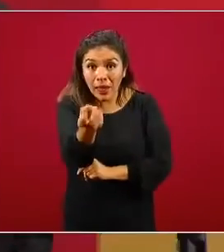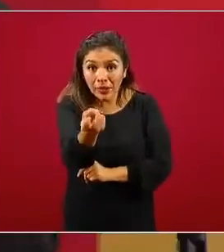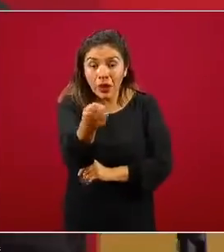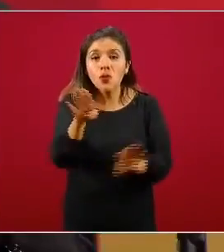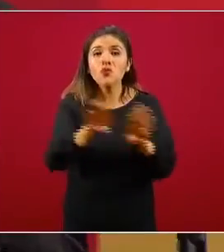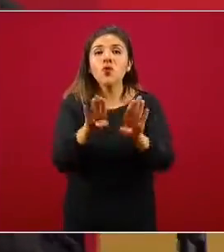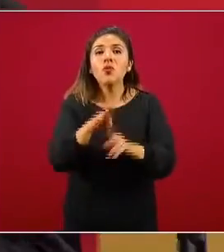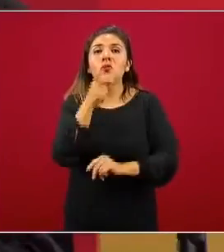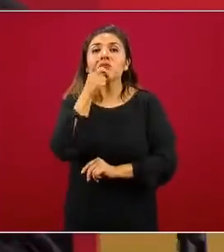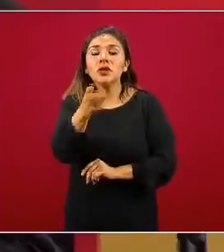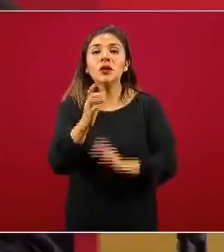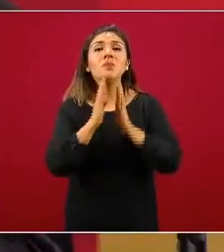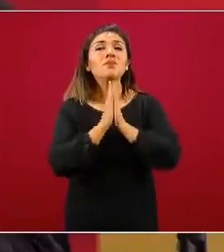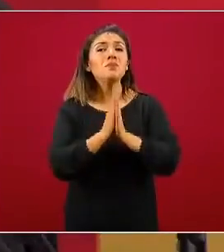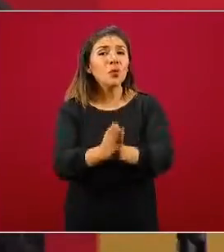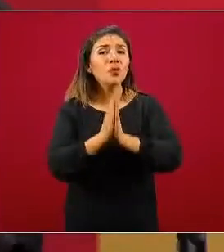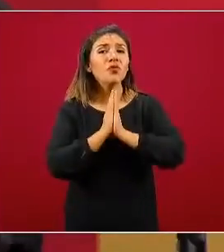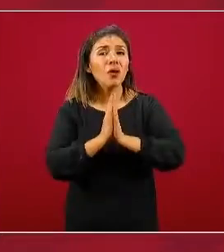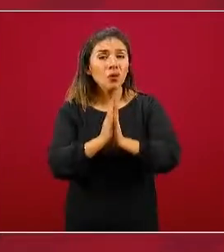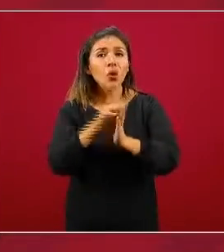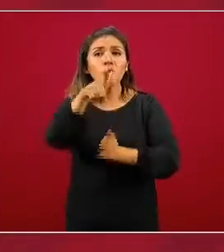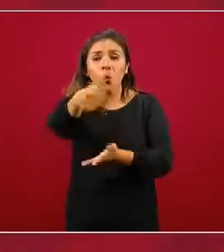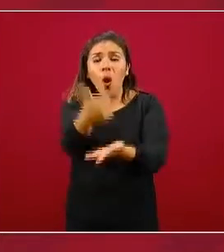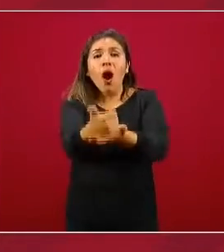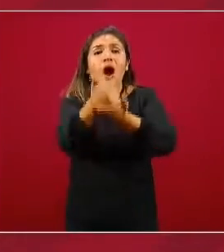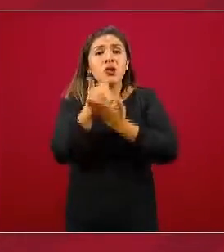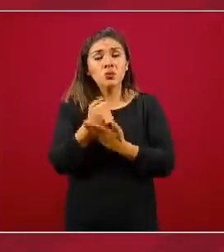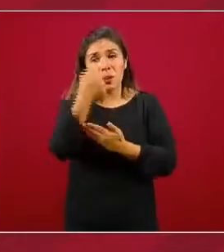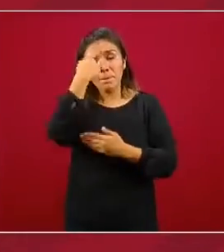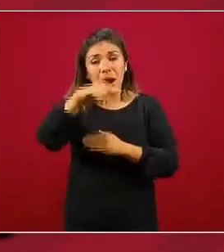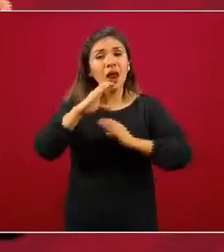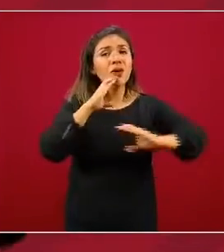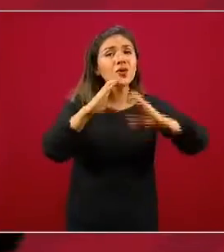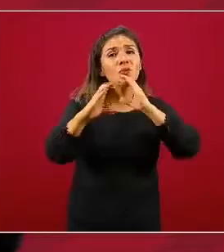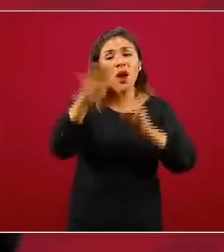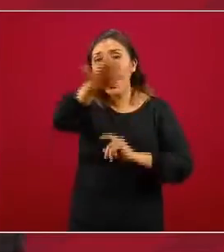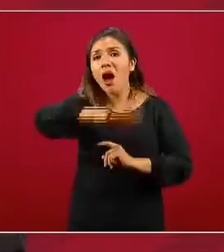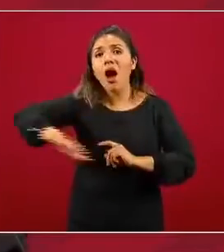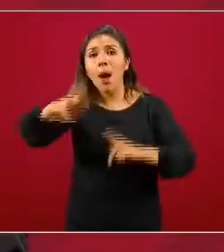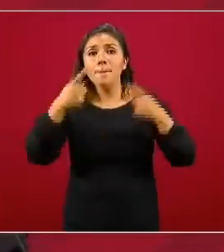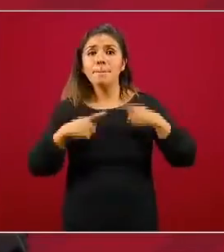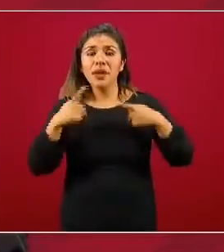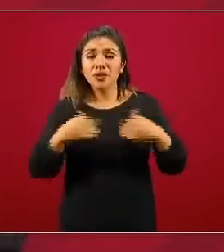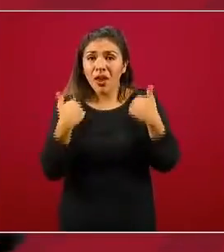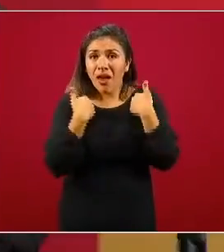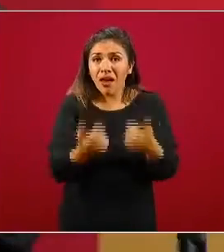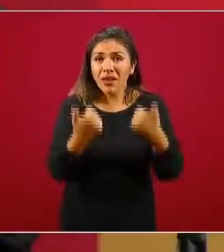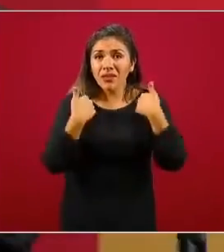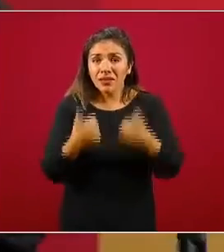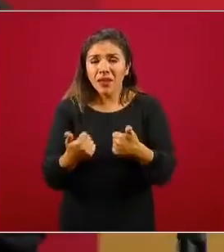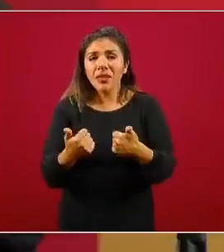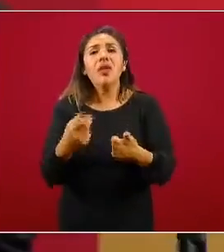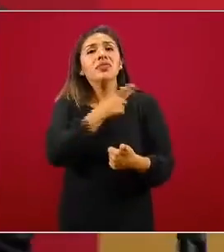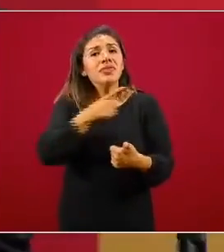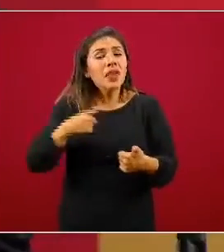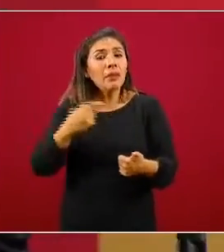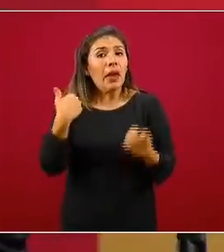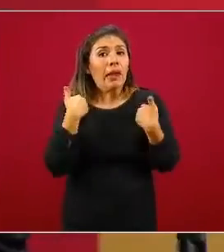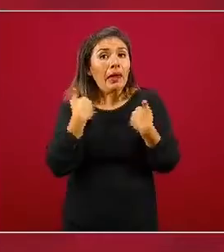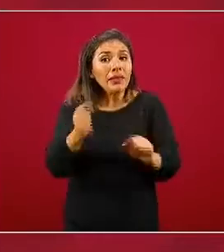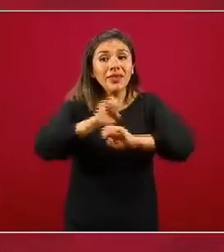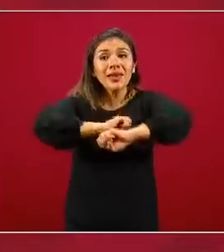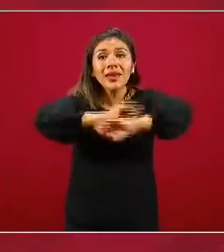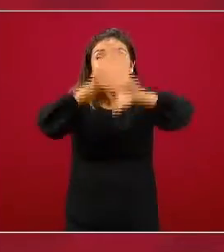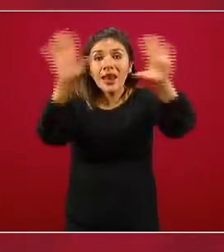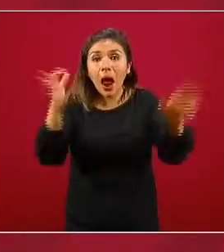de decir, por favor, ayúdenos a que la comunicación hacia la población de nuestros estados deje muy en claro, y esto lo hago